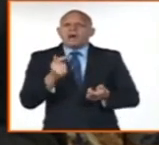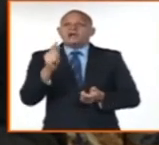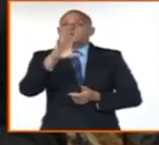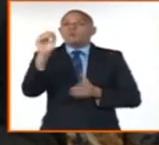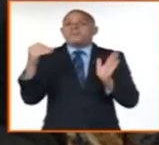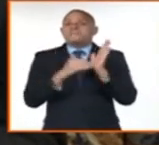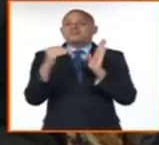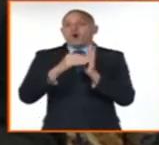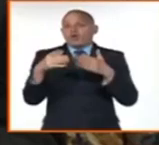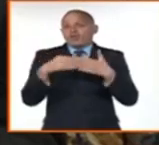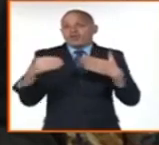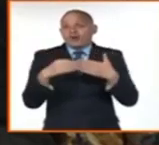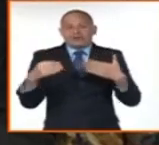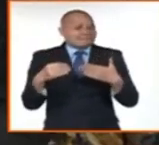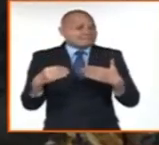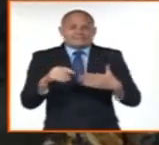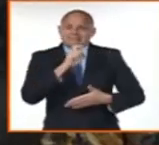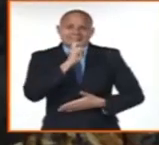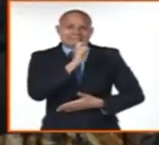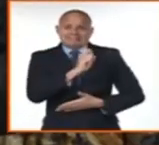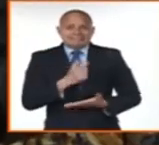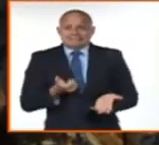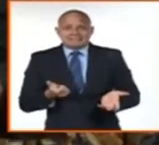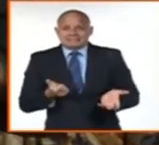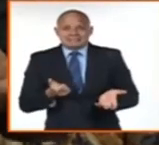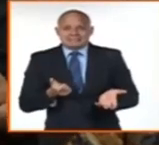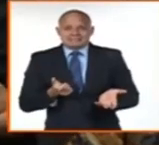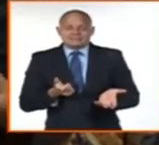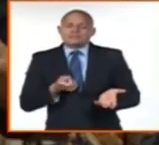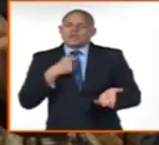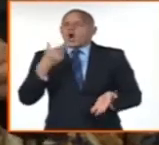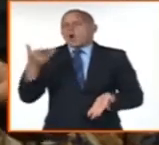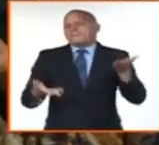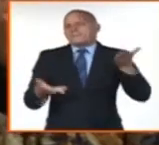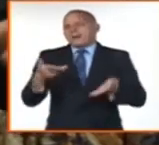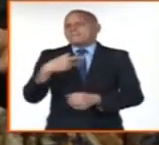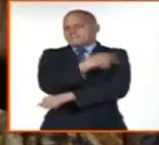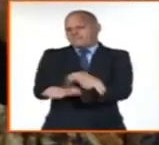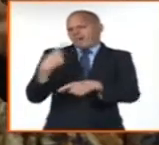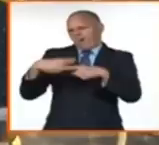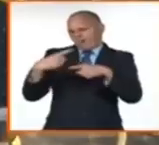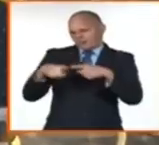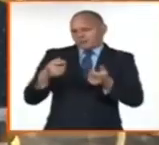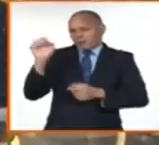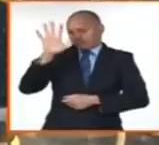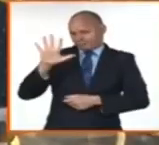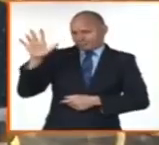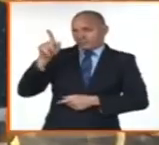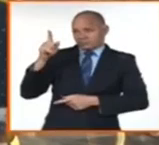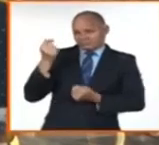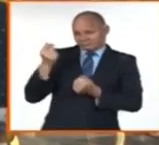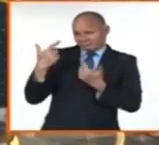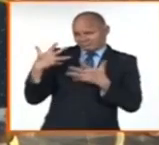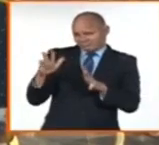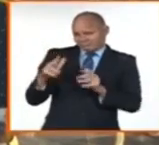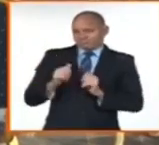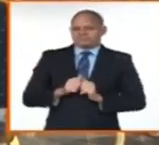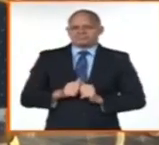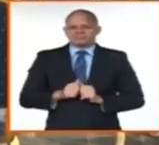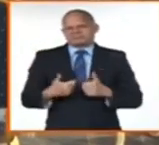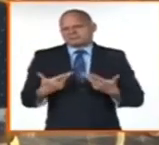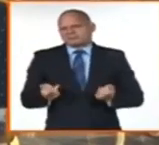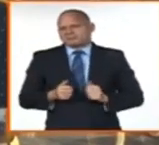las principales potencias del mundo, y no lo digo por criticarlo, porque eso son, en el mundo, en los trebejos de la ciencia, esas cosas pasan,